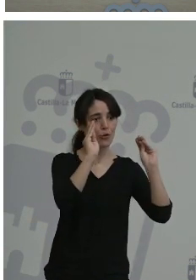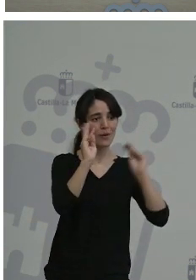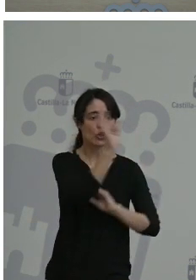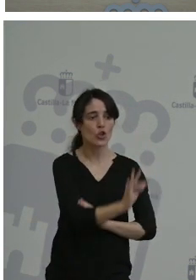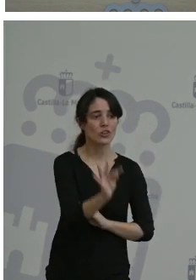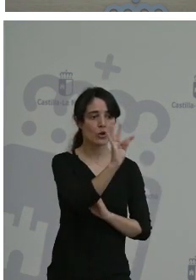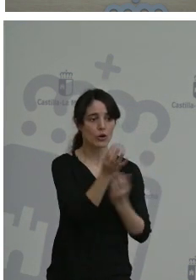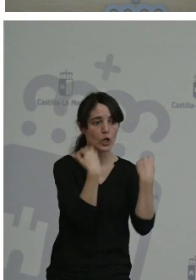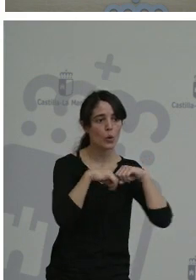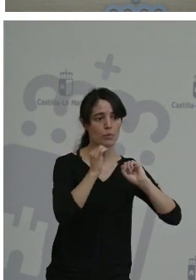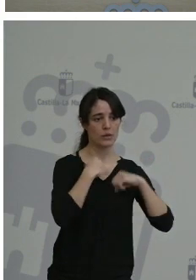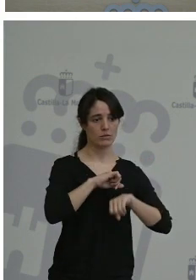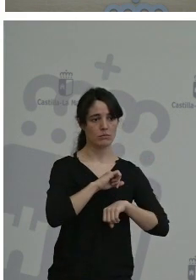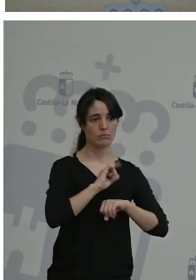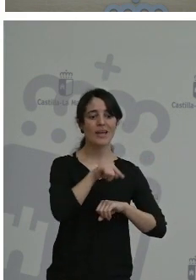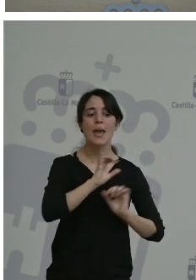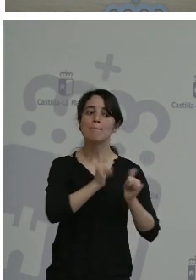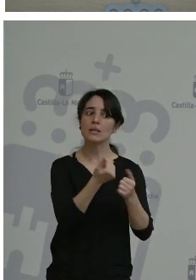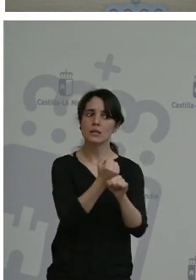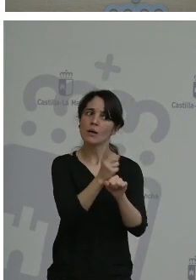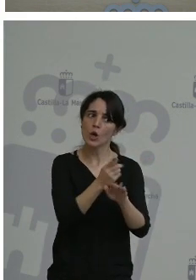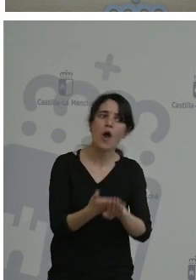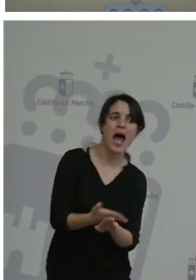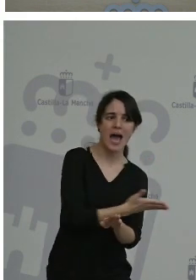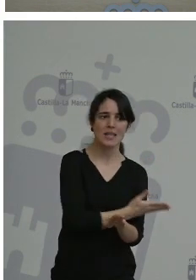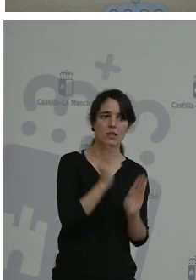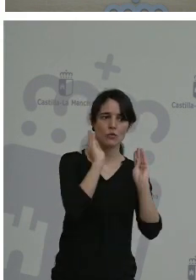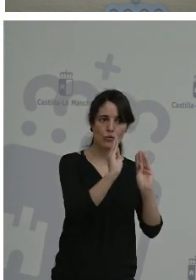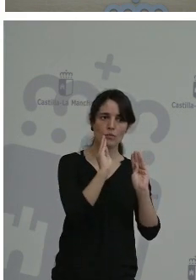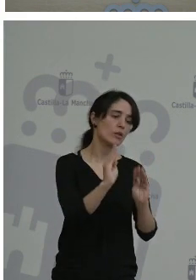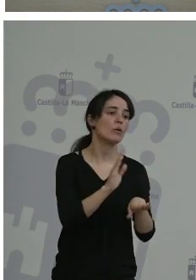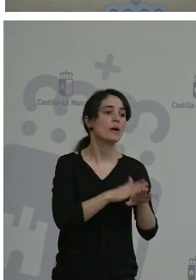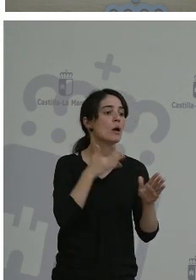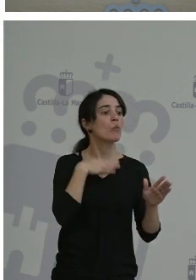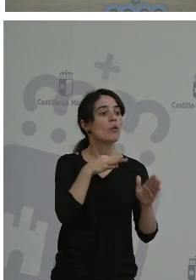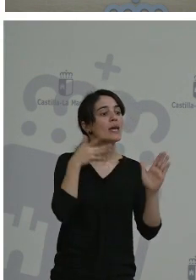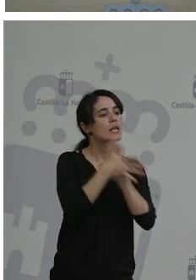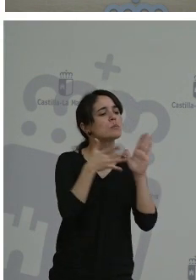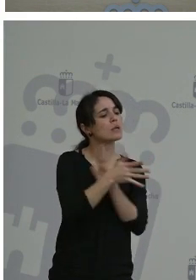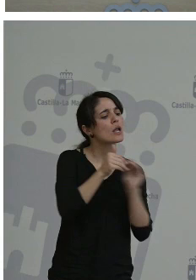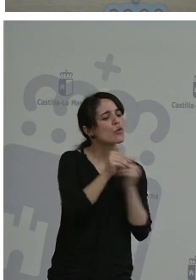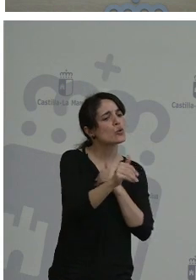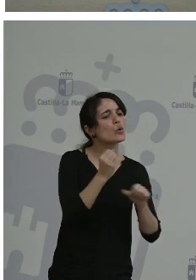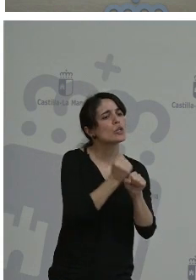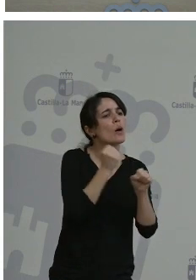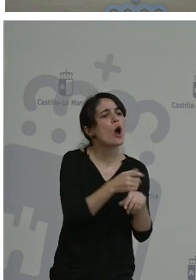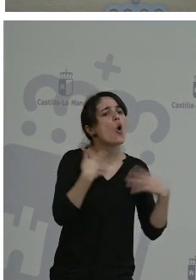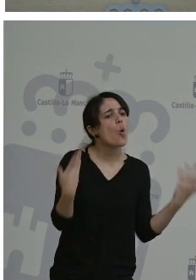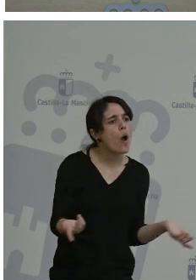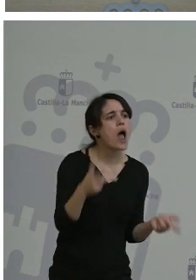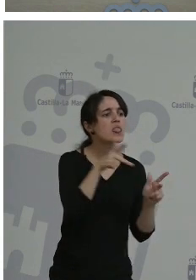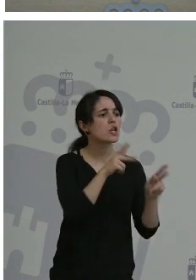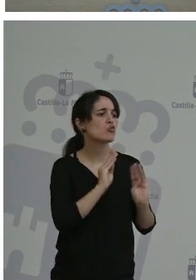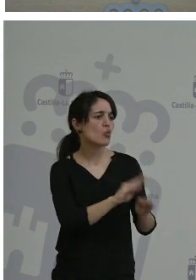previo a que la persona se incorpore, precisamente para poder explicarle ya en situ cuáles van a ser sus funciones, cuáles son sus derechos,